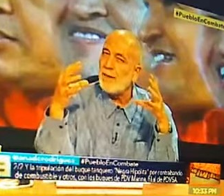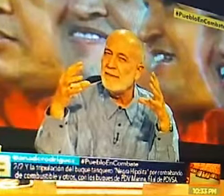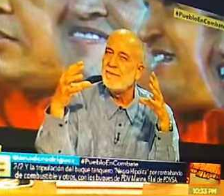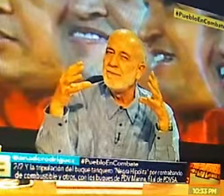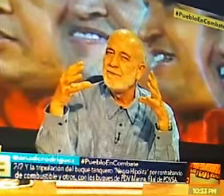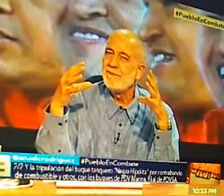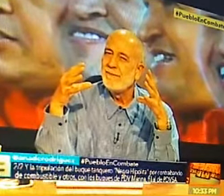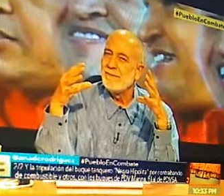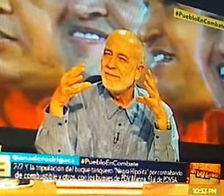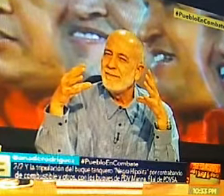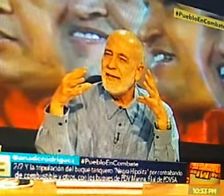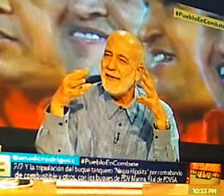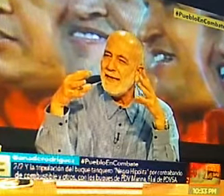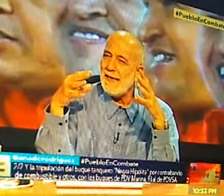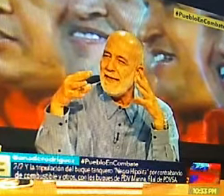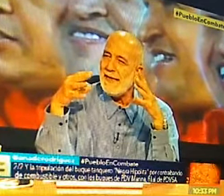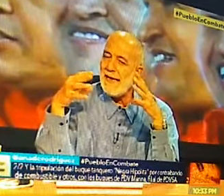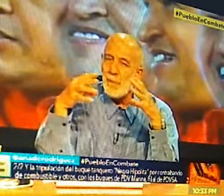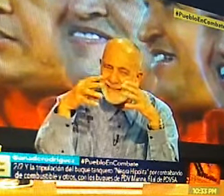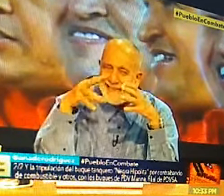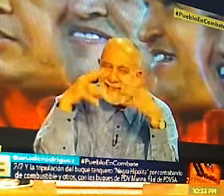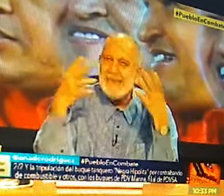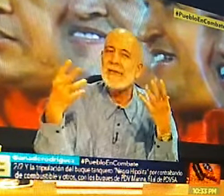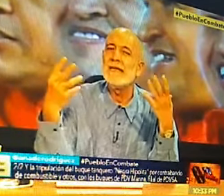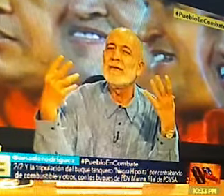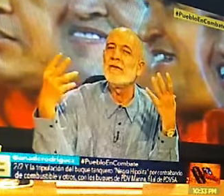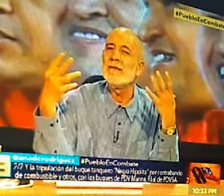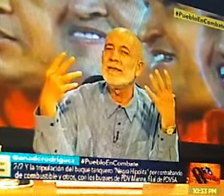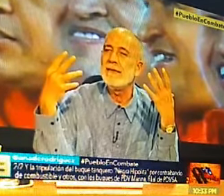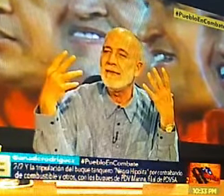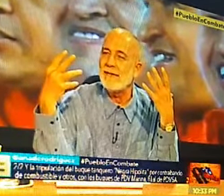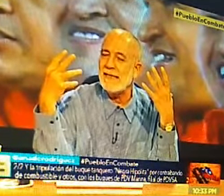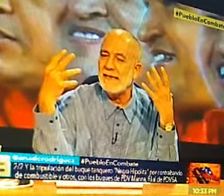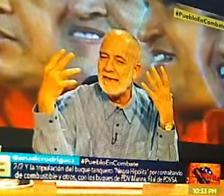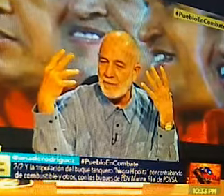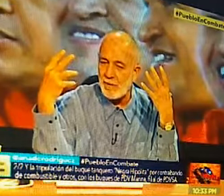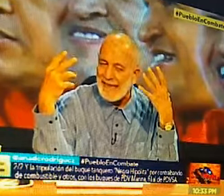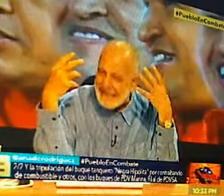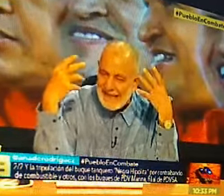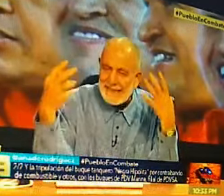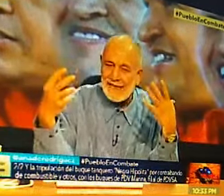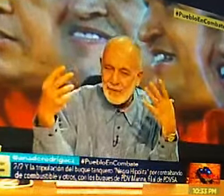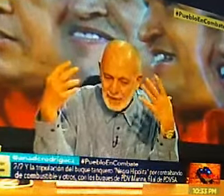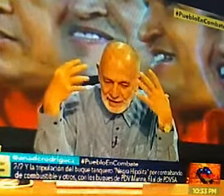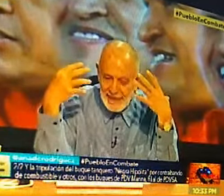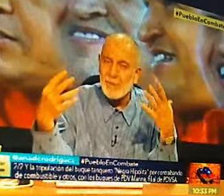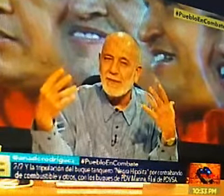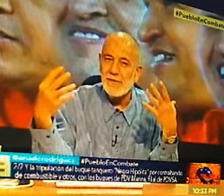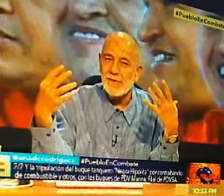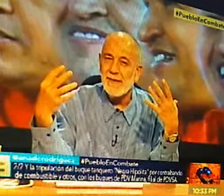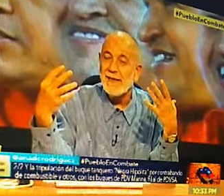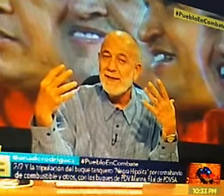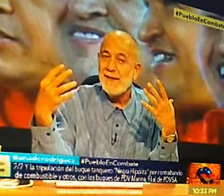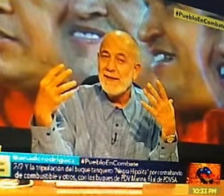pública y del amor tan grande que le llegó a tener este pueblo y le sigue teniendo y lo tiene en el